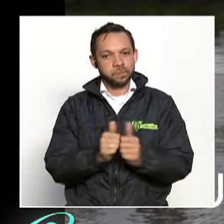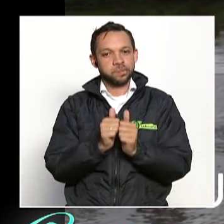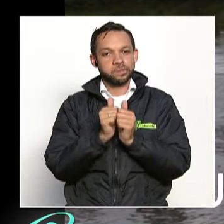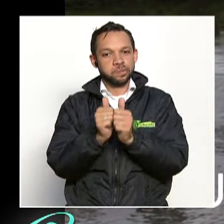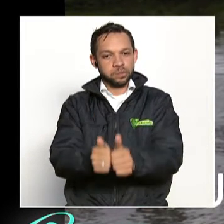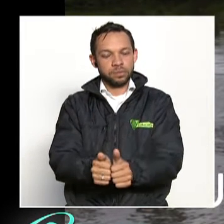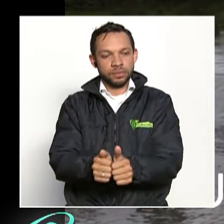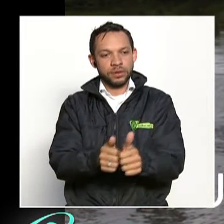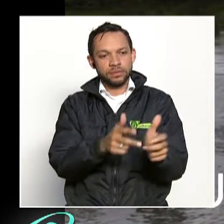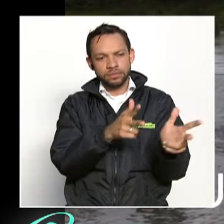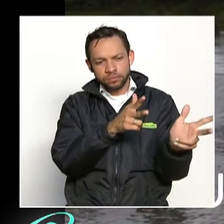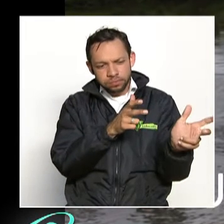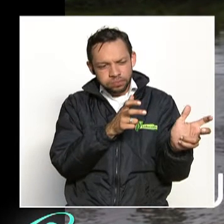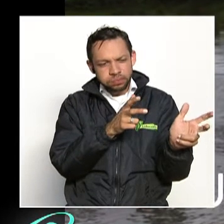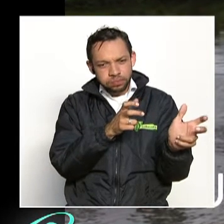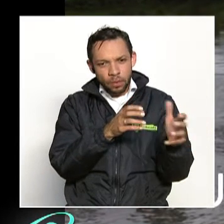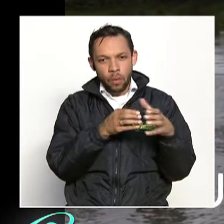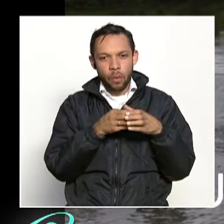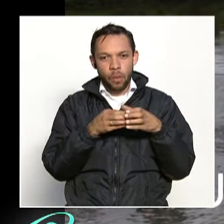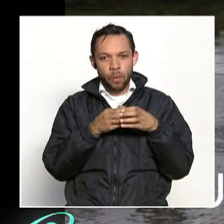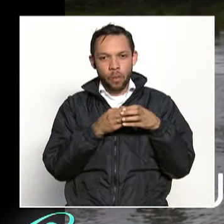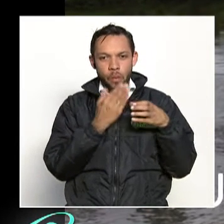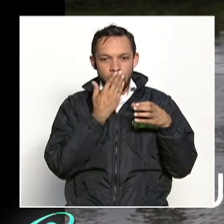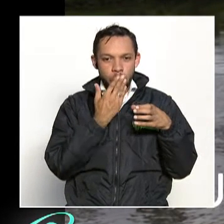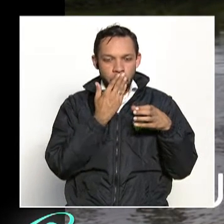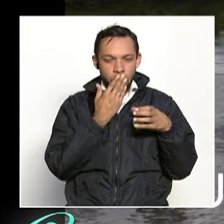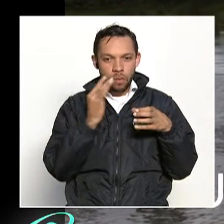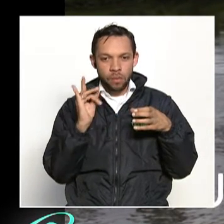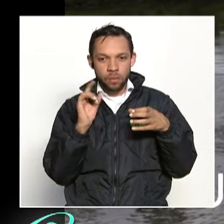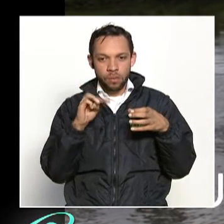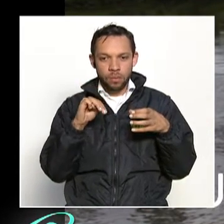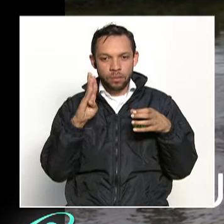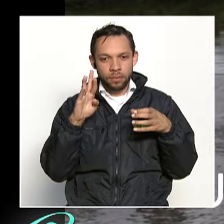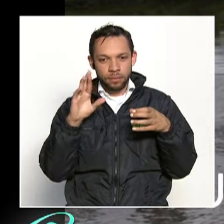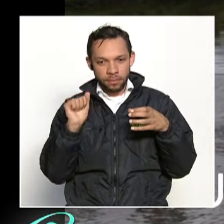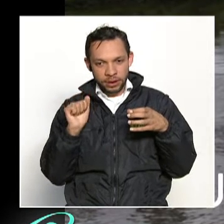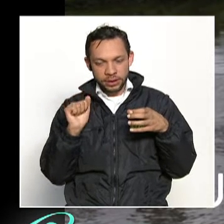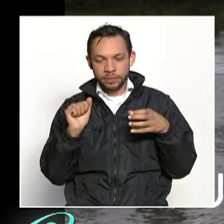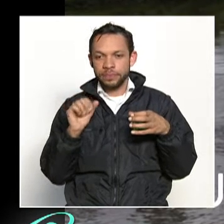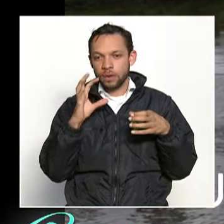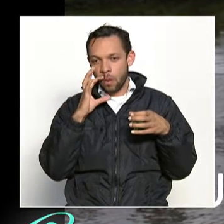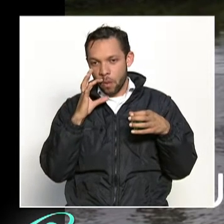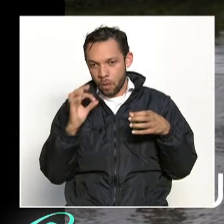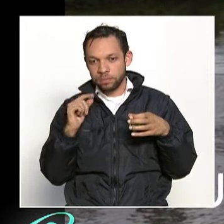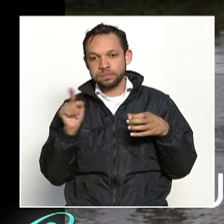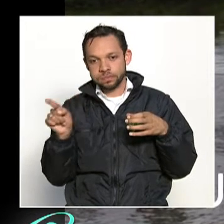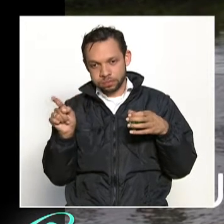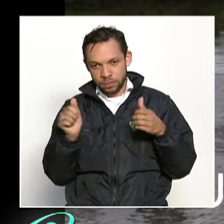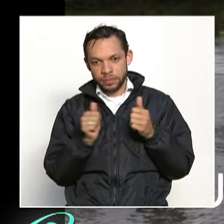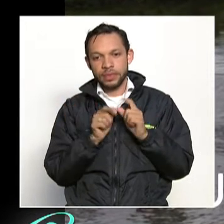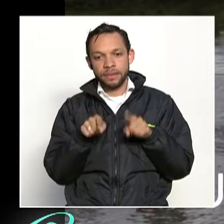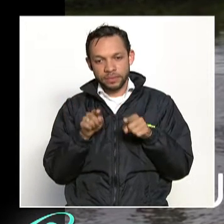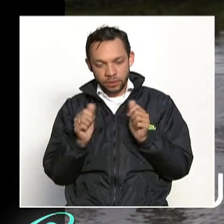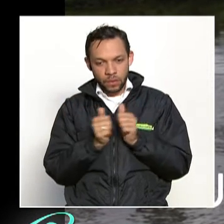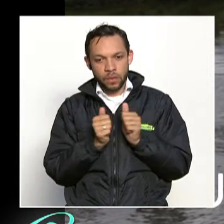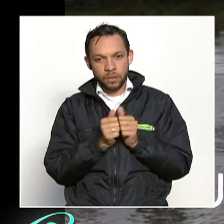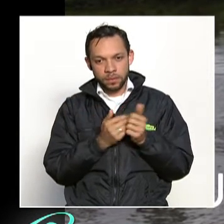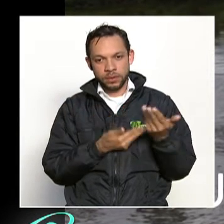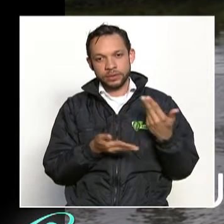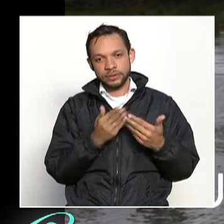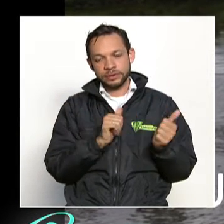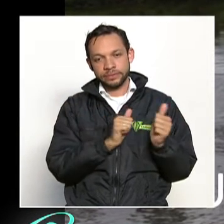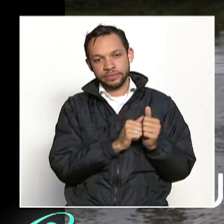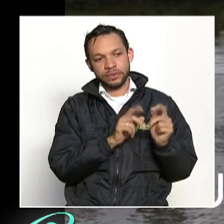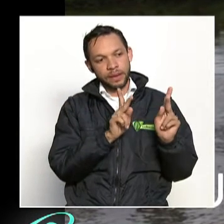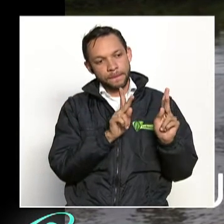la remembranza de los indígenas Umbra, donde el doctor Carlos también ha estado compartiendo. Y